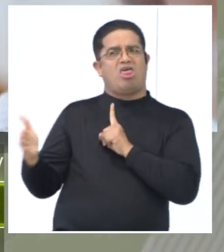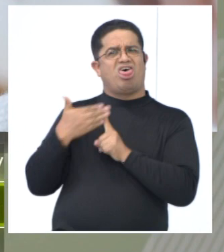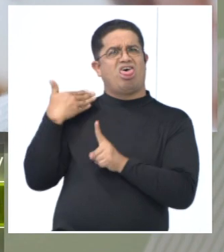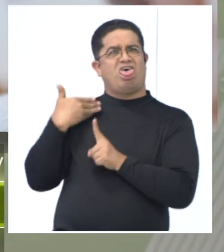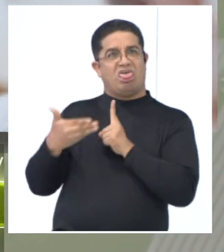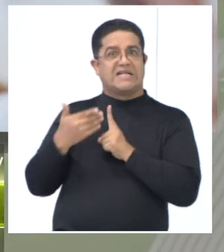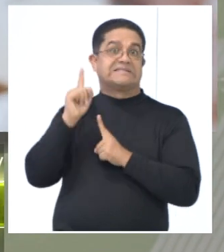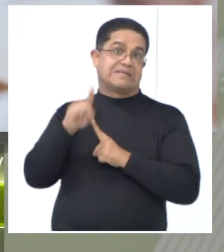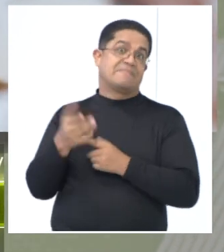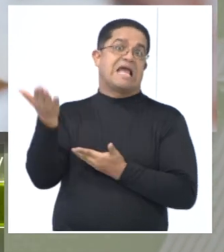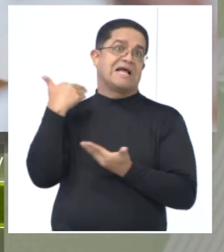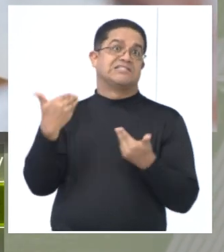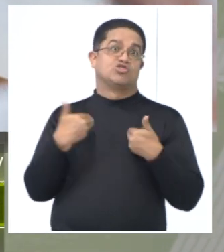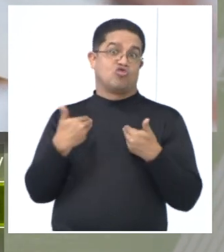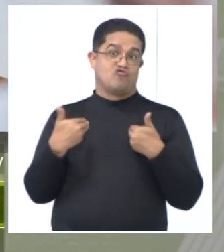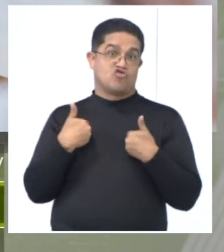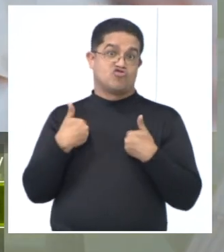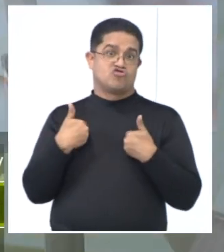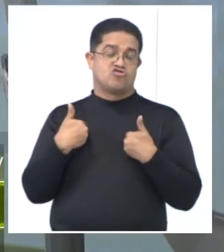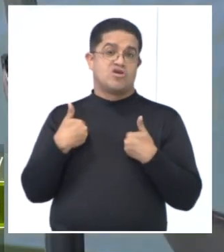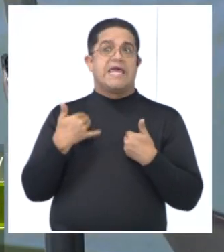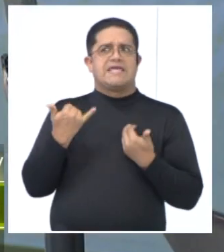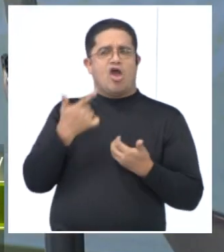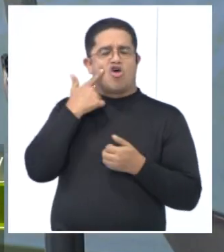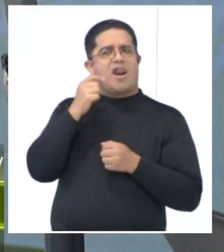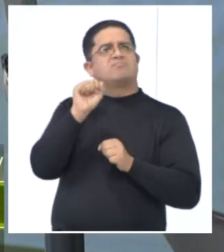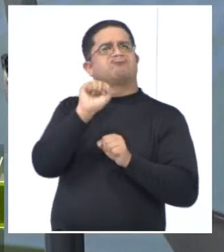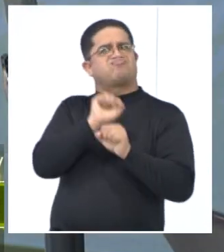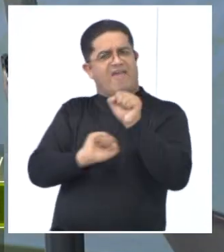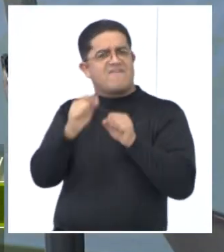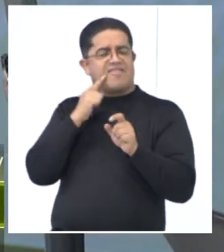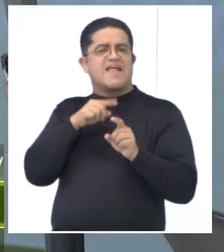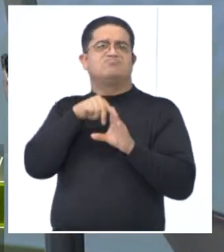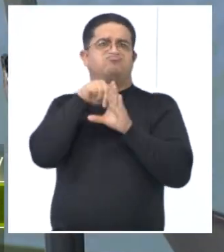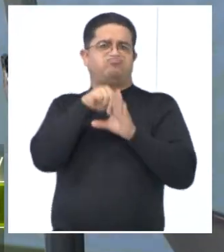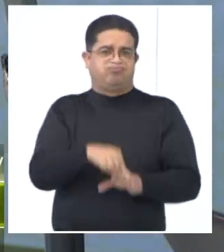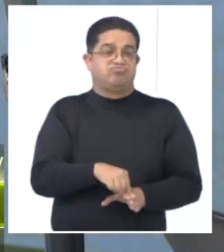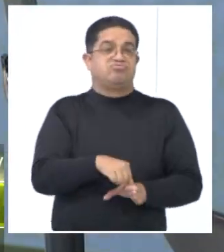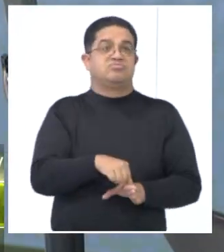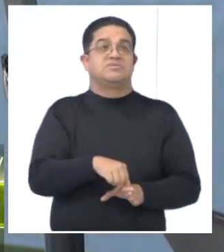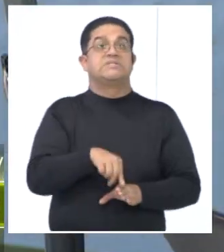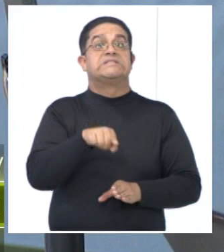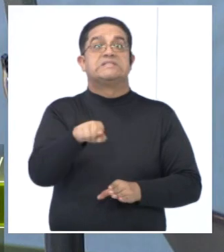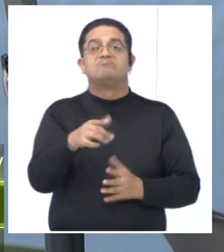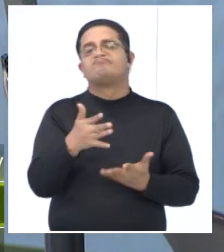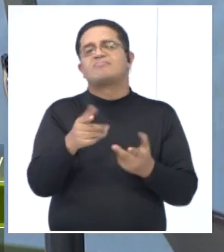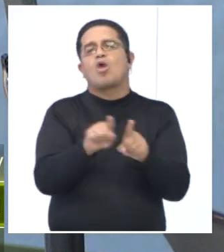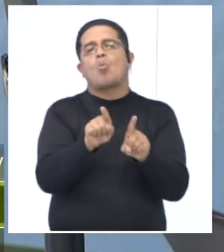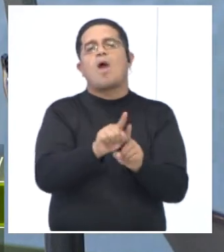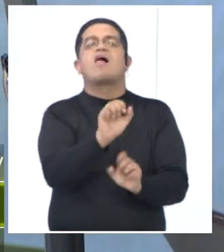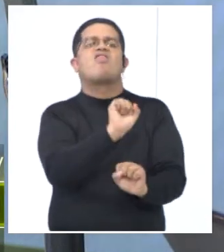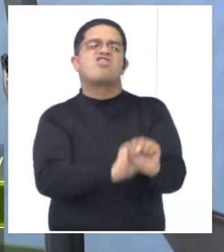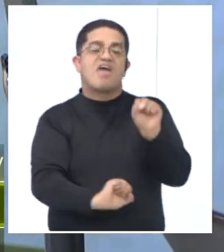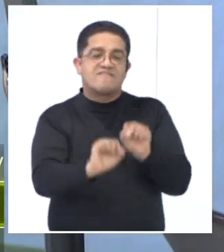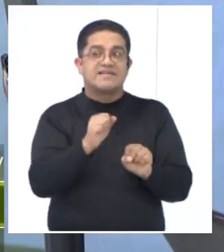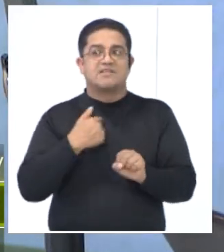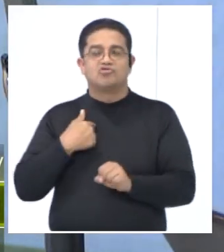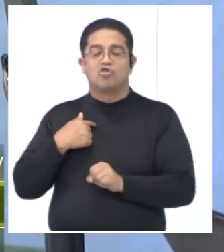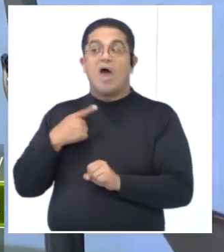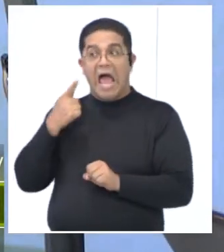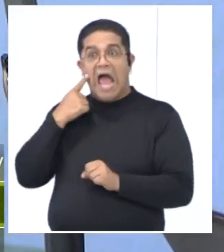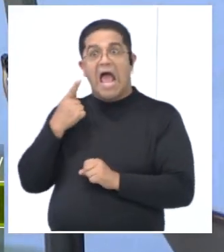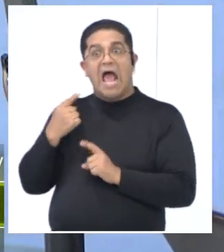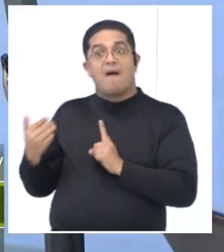víctima también de acosos previos, y es su manera de defenderse, es decir, es su manera de mecanismo de defensa. Aprendo también de la